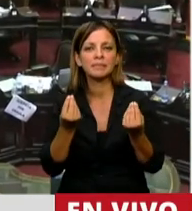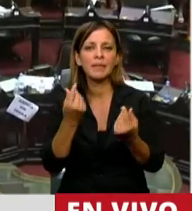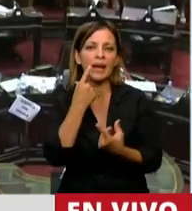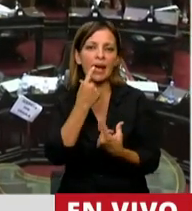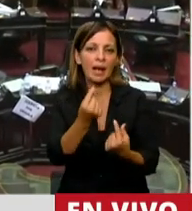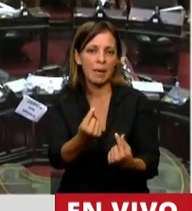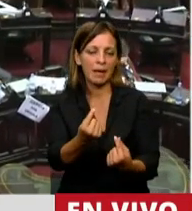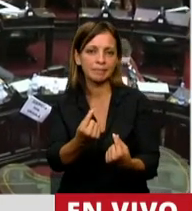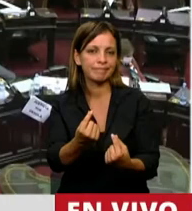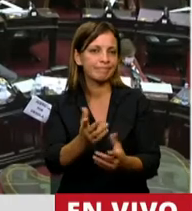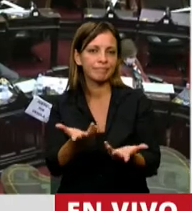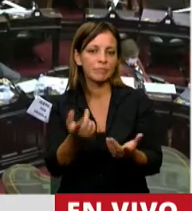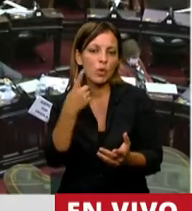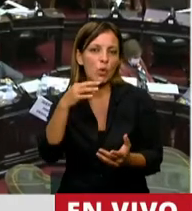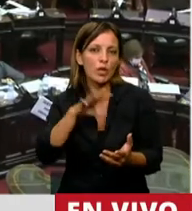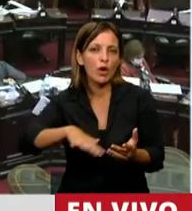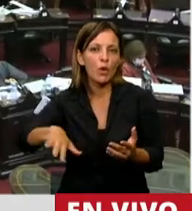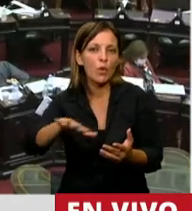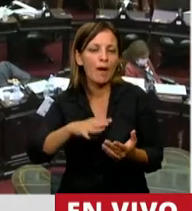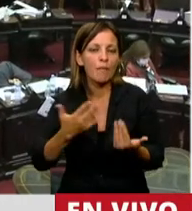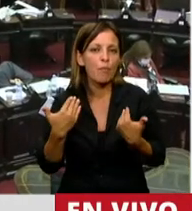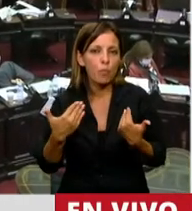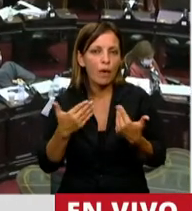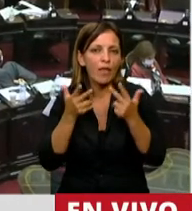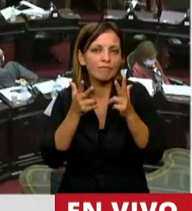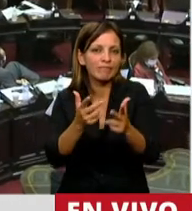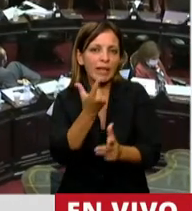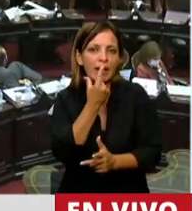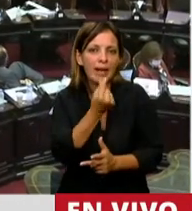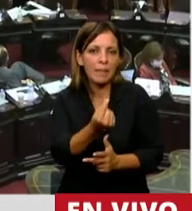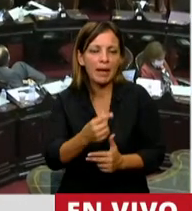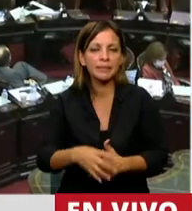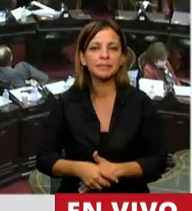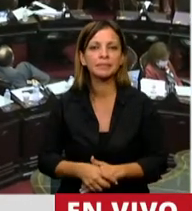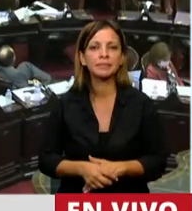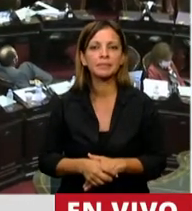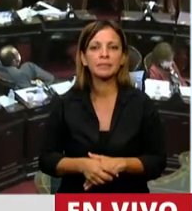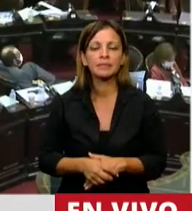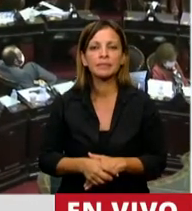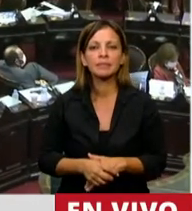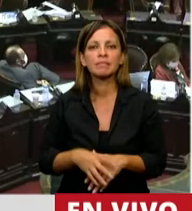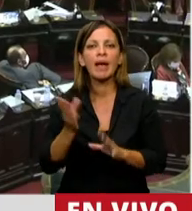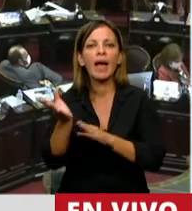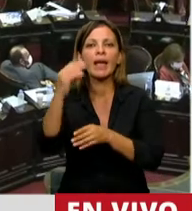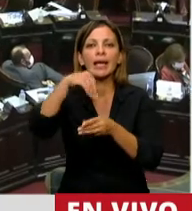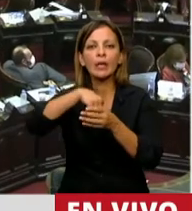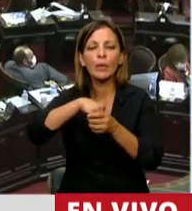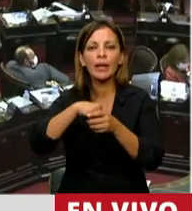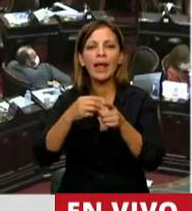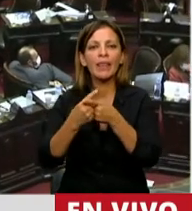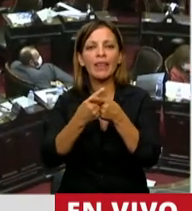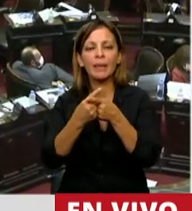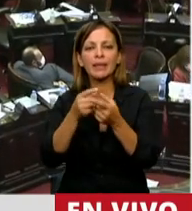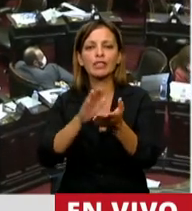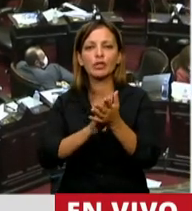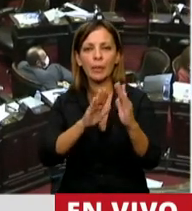reclamar, porque es el único ámbito donde tengo, una vez más, para que se incluya en el debate de la Comisión de